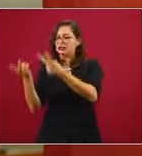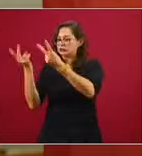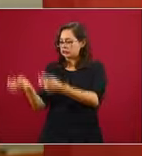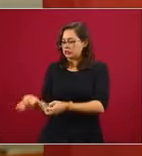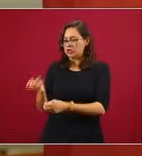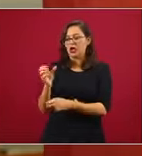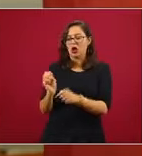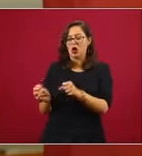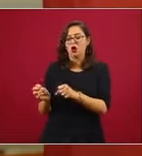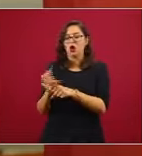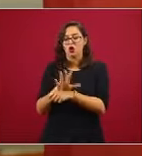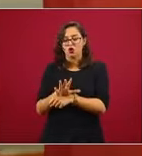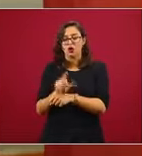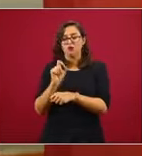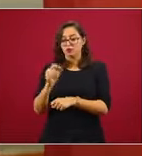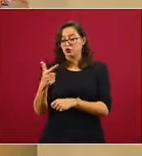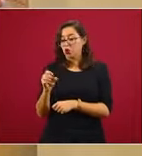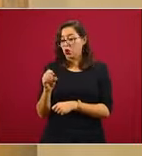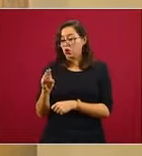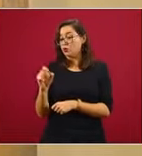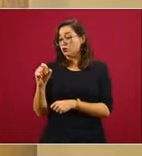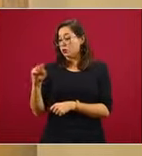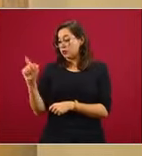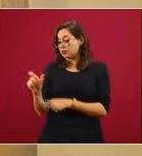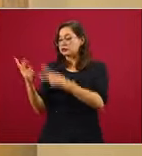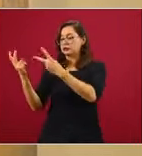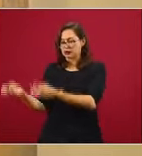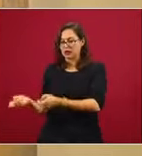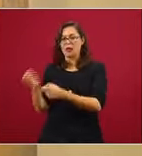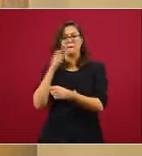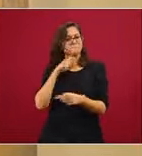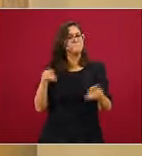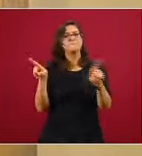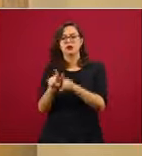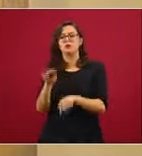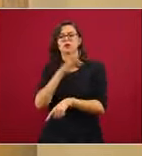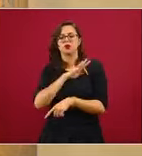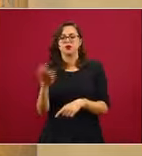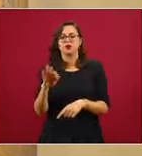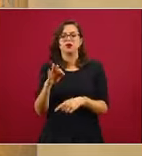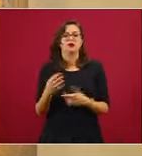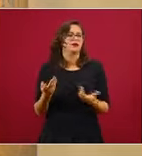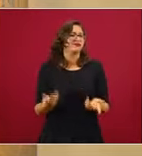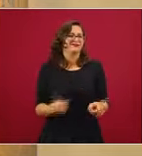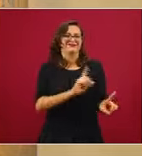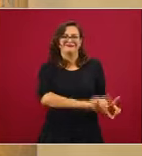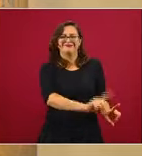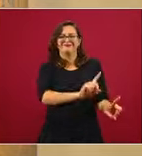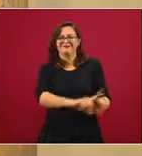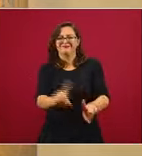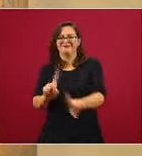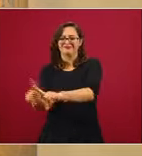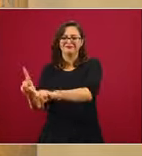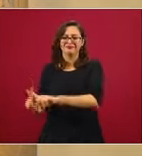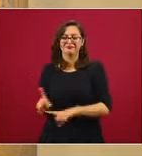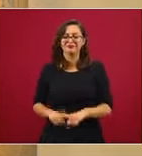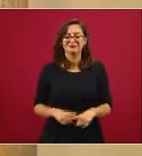portal coronavirus.gob.mx, también de este sitio y de otros sitios de Apple y de